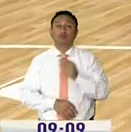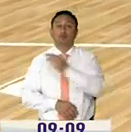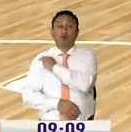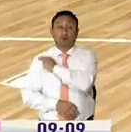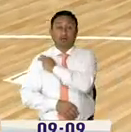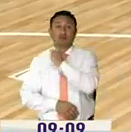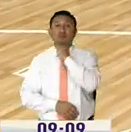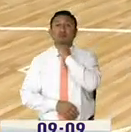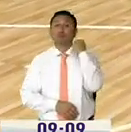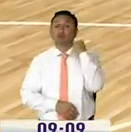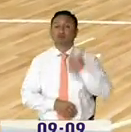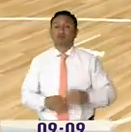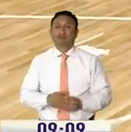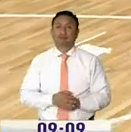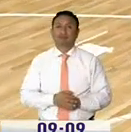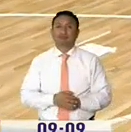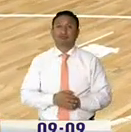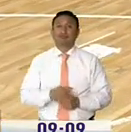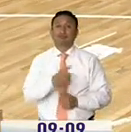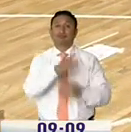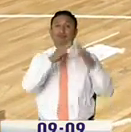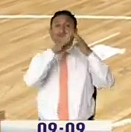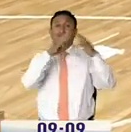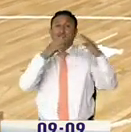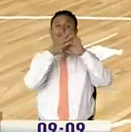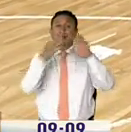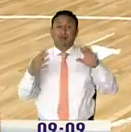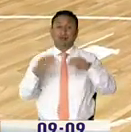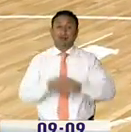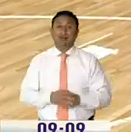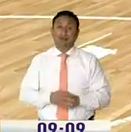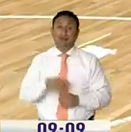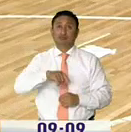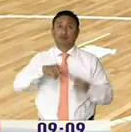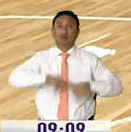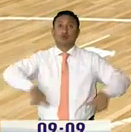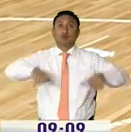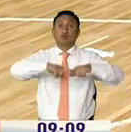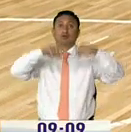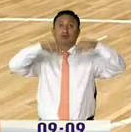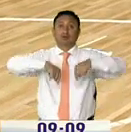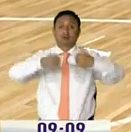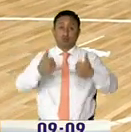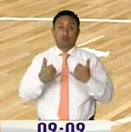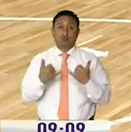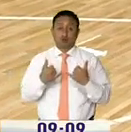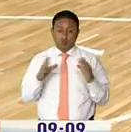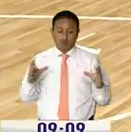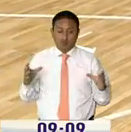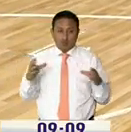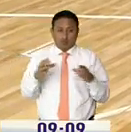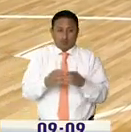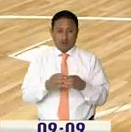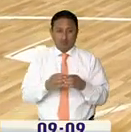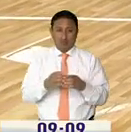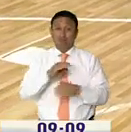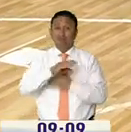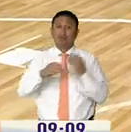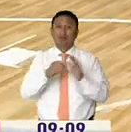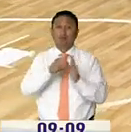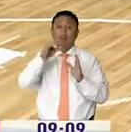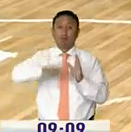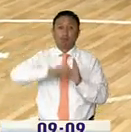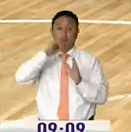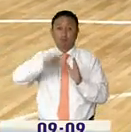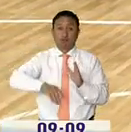octubre, específicamente en el Coliseo de esta institución educativa, lugar en el que se ha convertido el centro de acopio para todas las